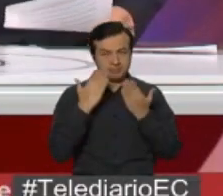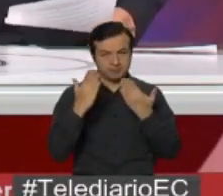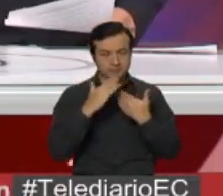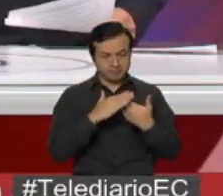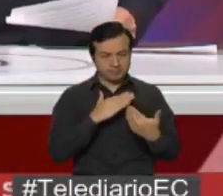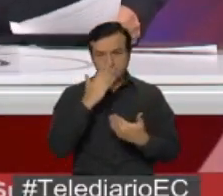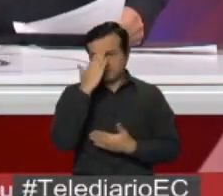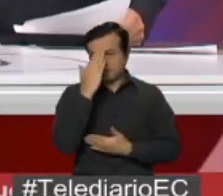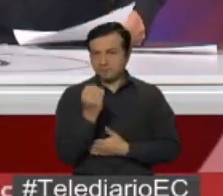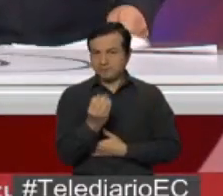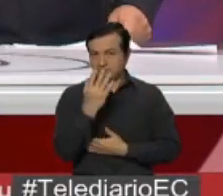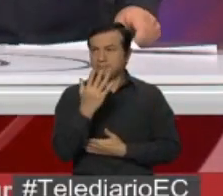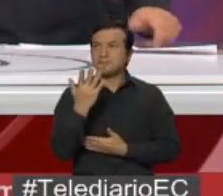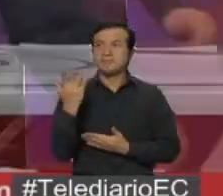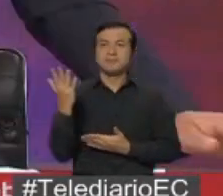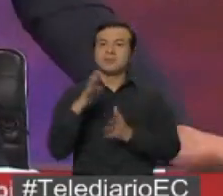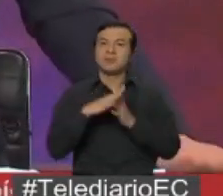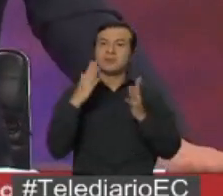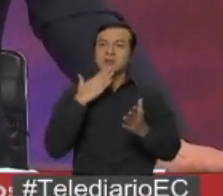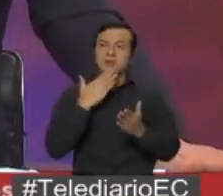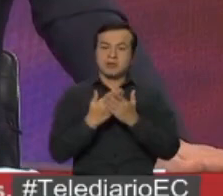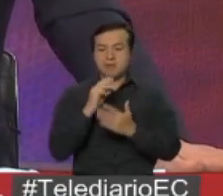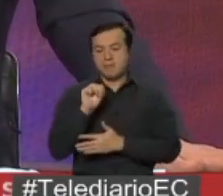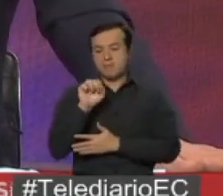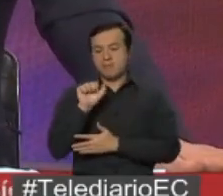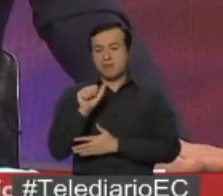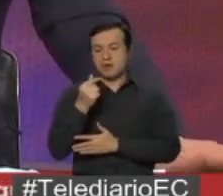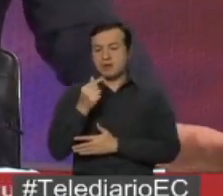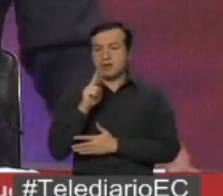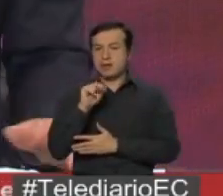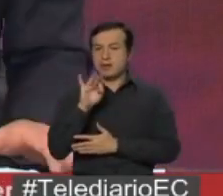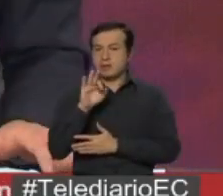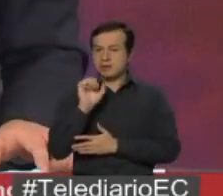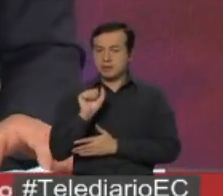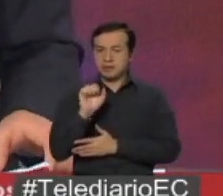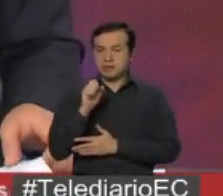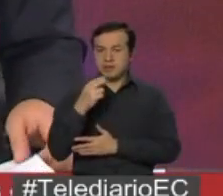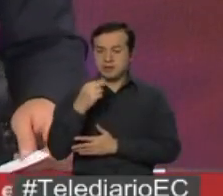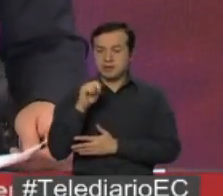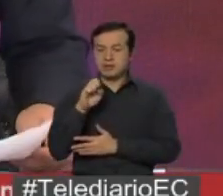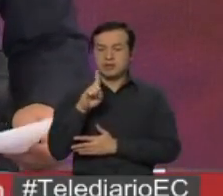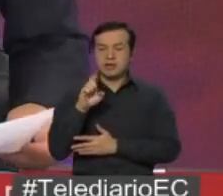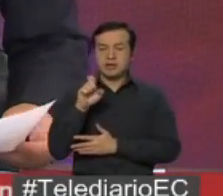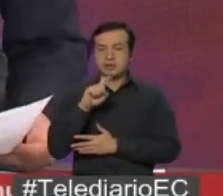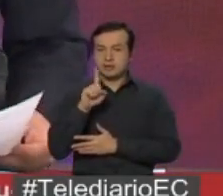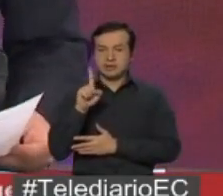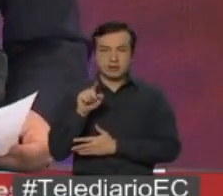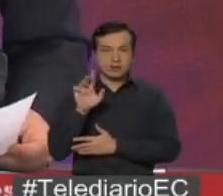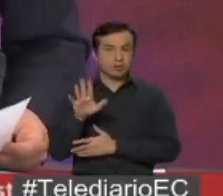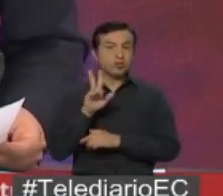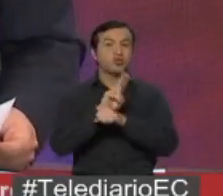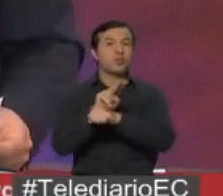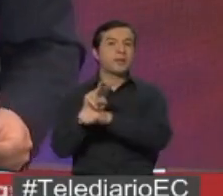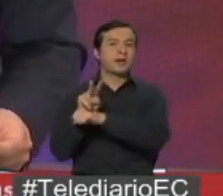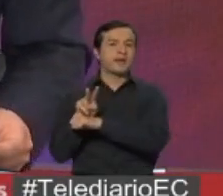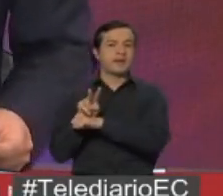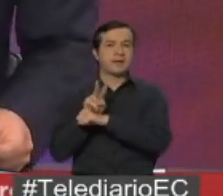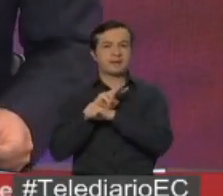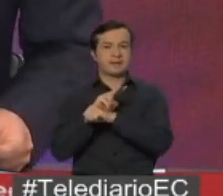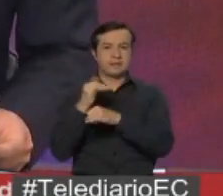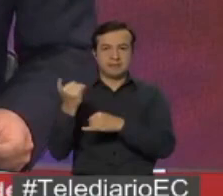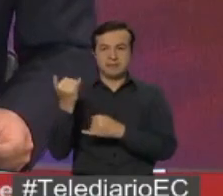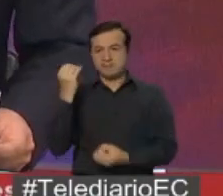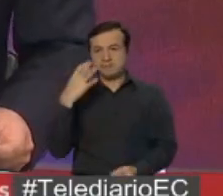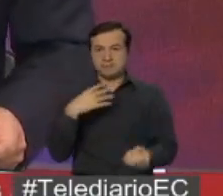invitación buen día buen día muchas gracias a margarita hernández superintendente de economía popular y solidario por ofrecernos información